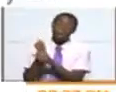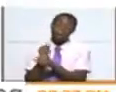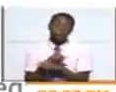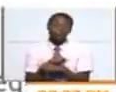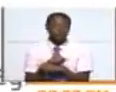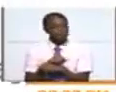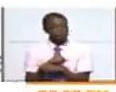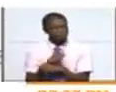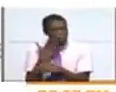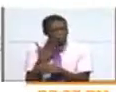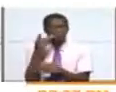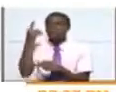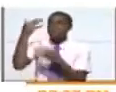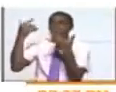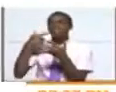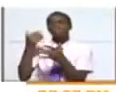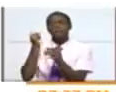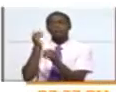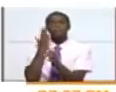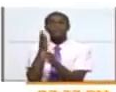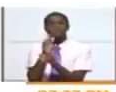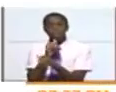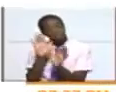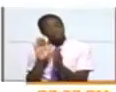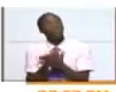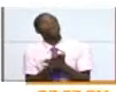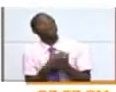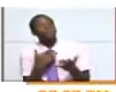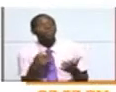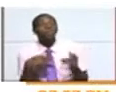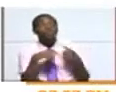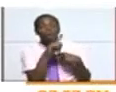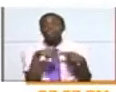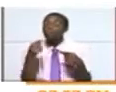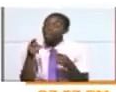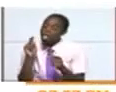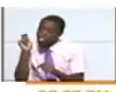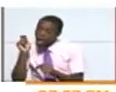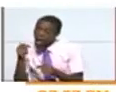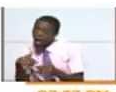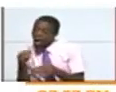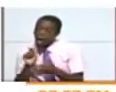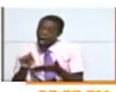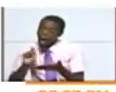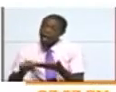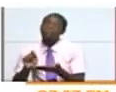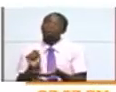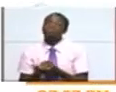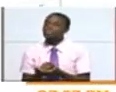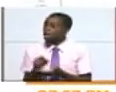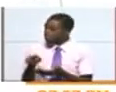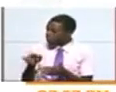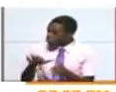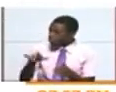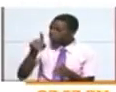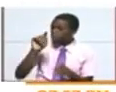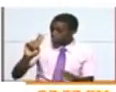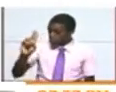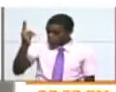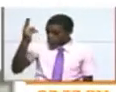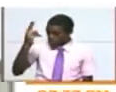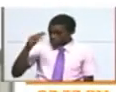y yo me quedé haciendo mi tarea. ¿Dónde está aprendido? En la ruina. ¿En la ruina?